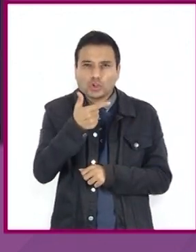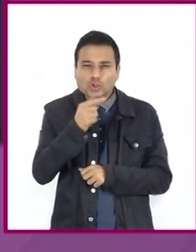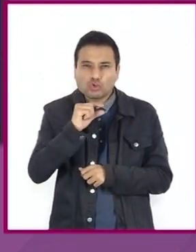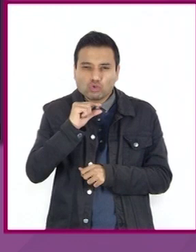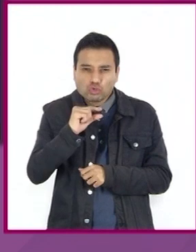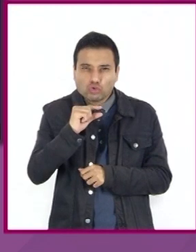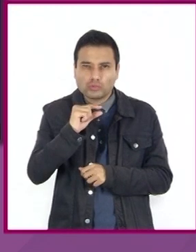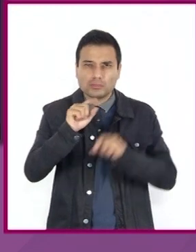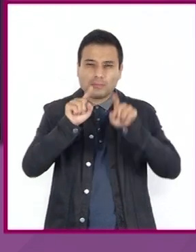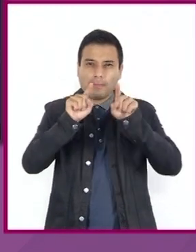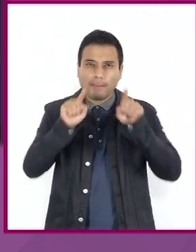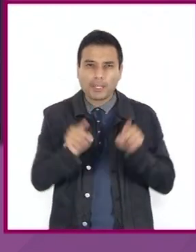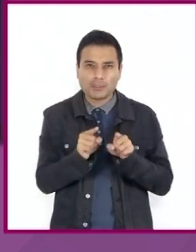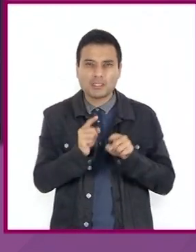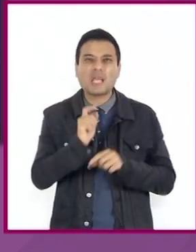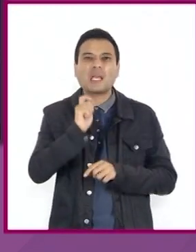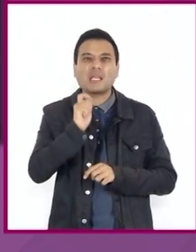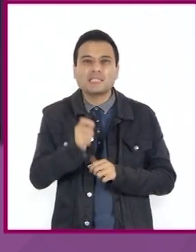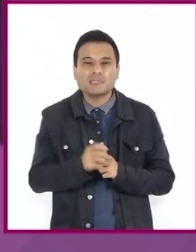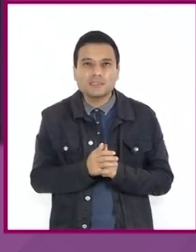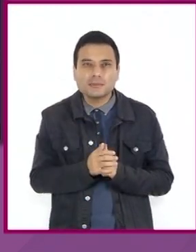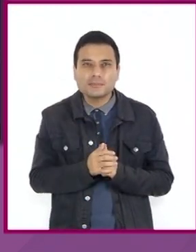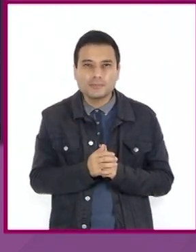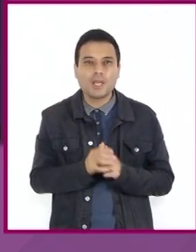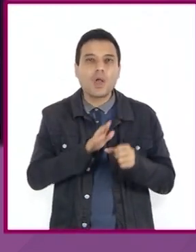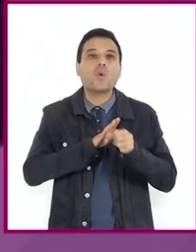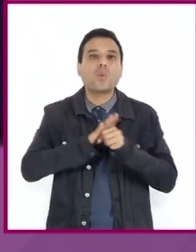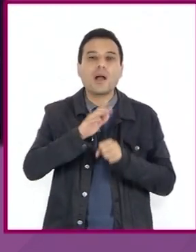que nos indica el estado de agregación de este